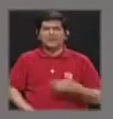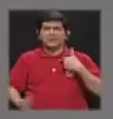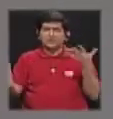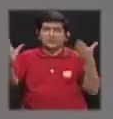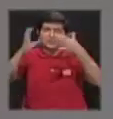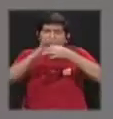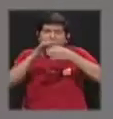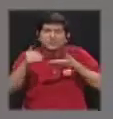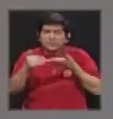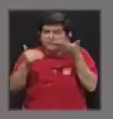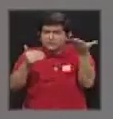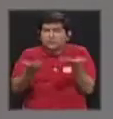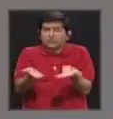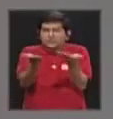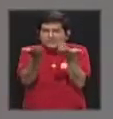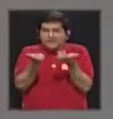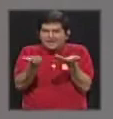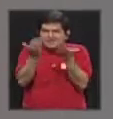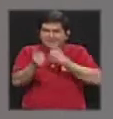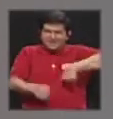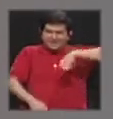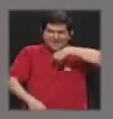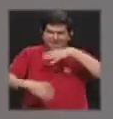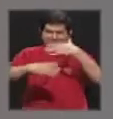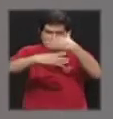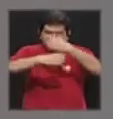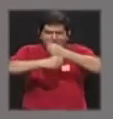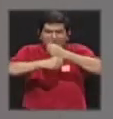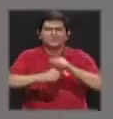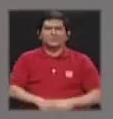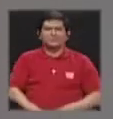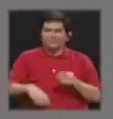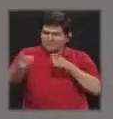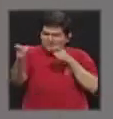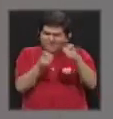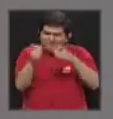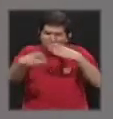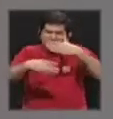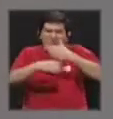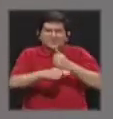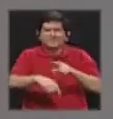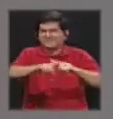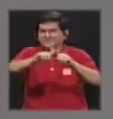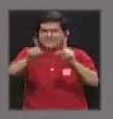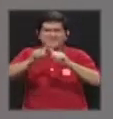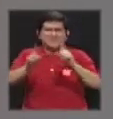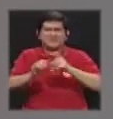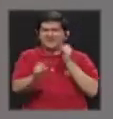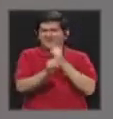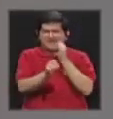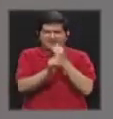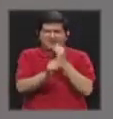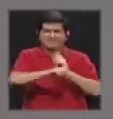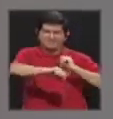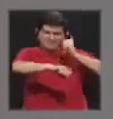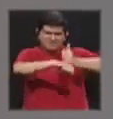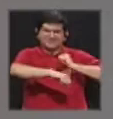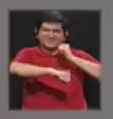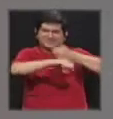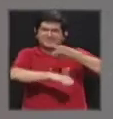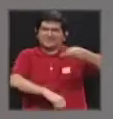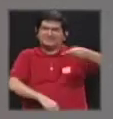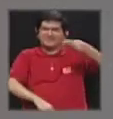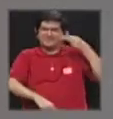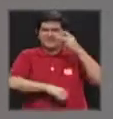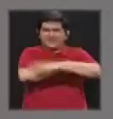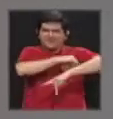de elementos que quieren que nosotros hagamos los controles que realizan unas grandes instituciones que se han creado a través de la historia